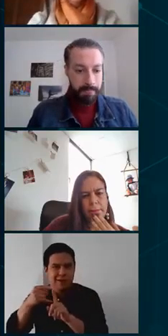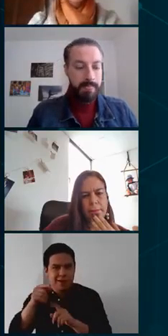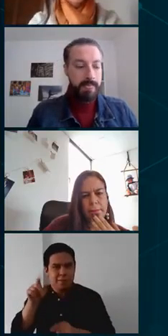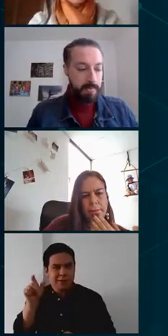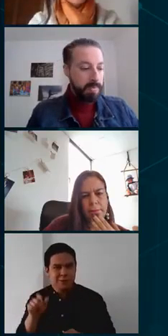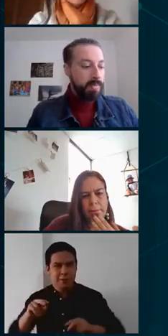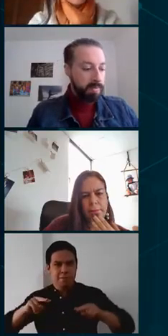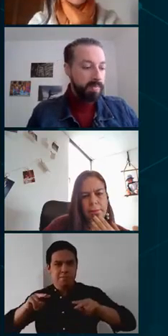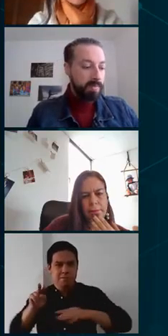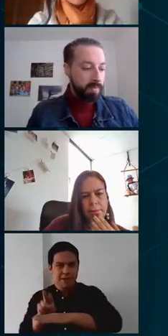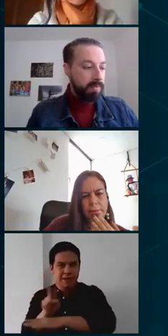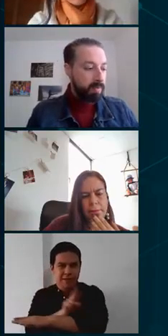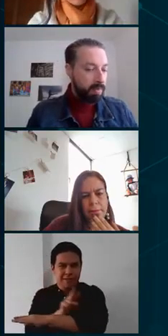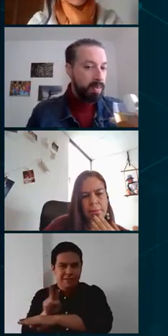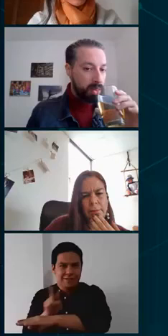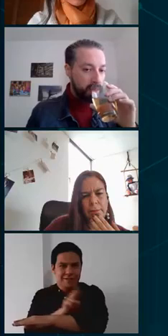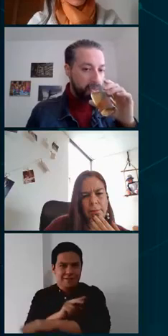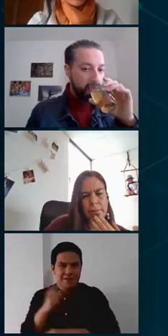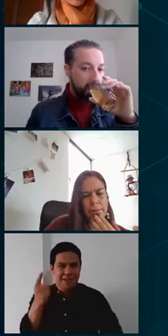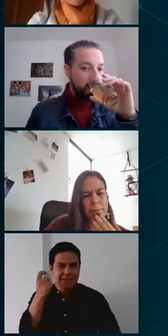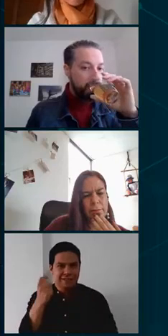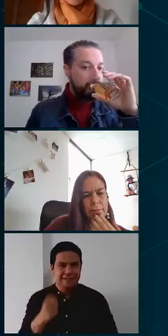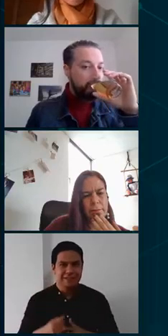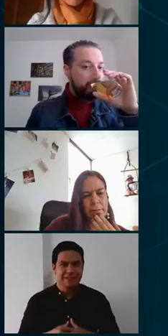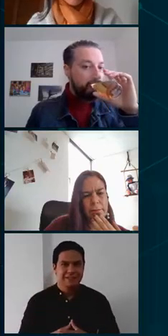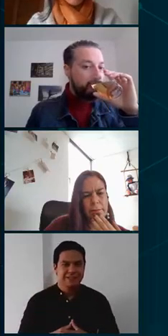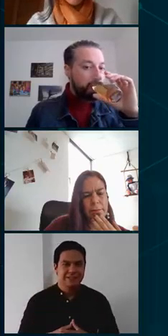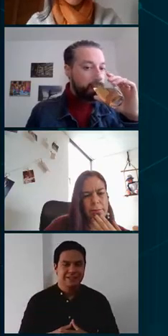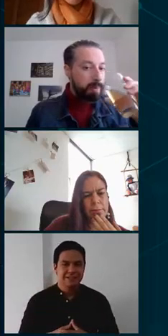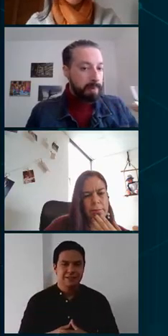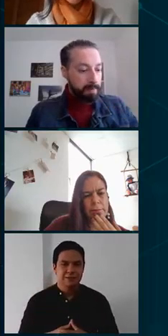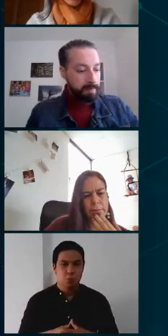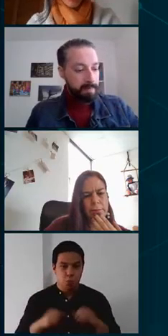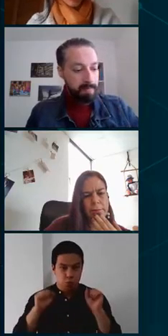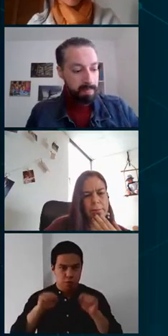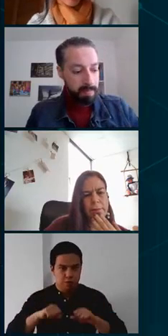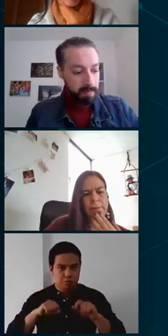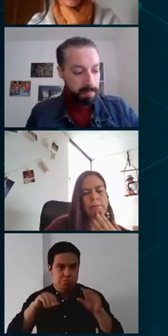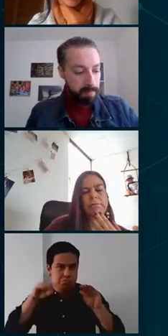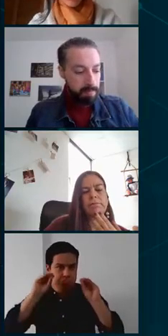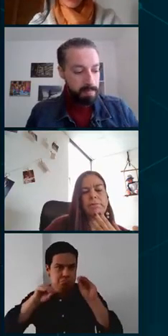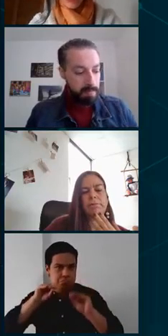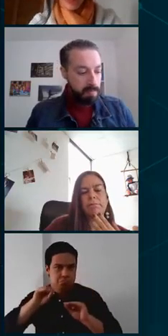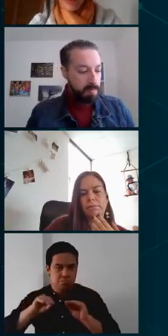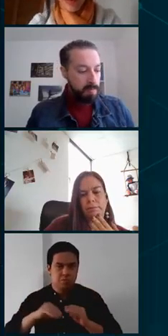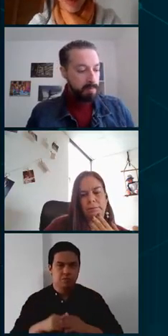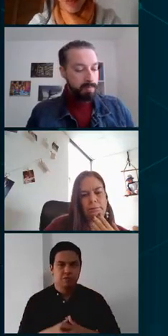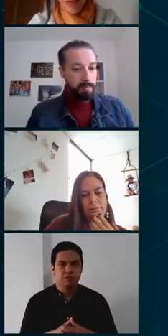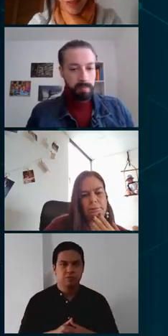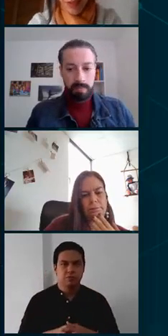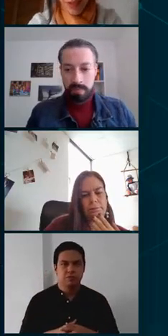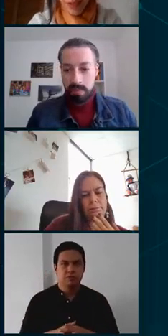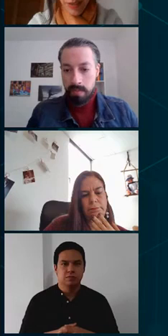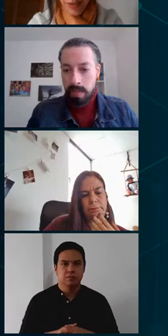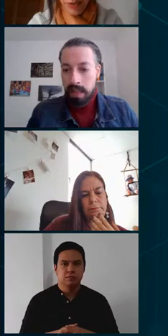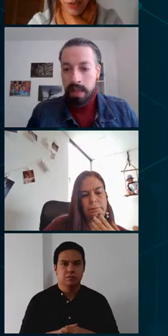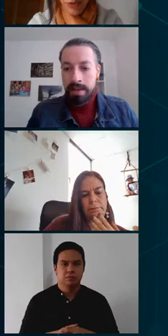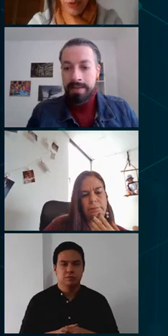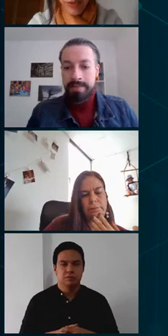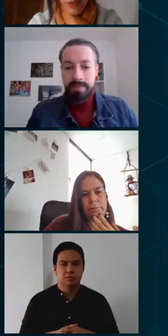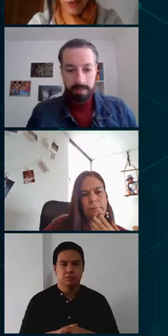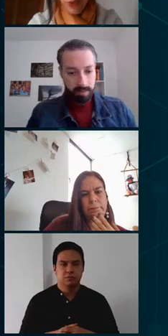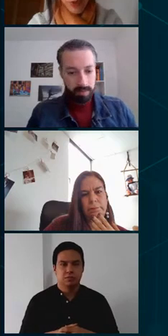vigilante? Uh-huh. Cierto, como, bueno, ¿y qué? ¿Y para ellos